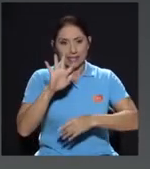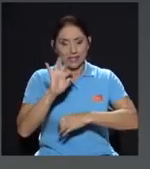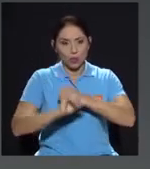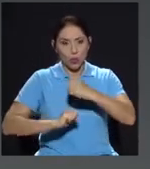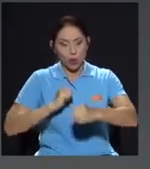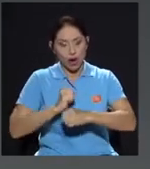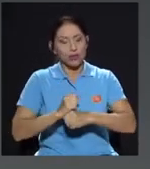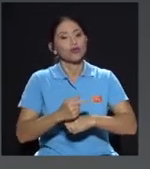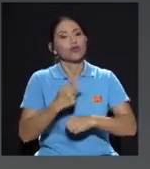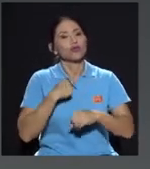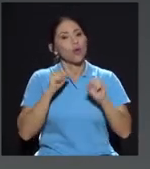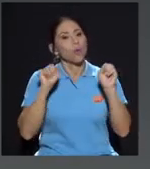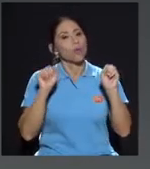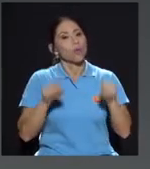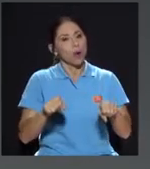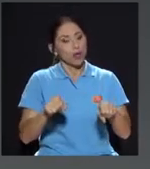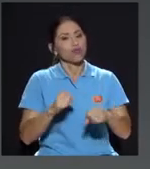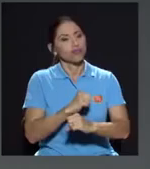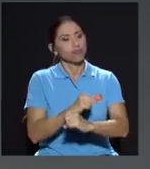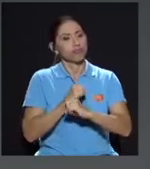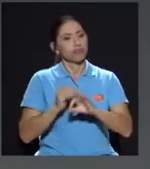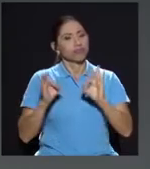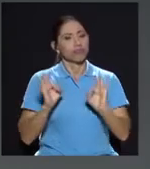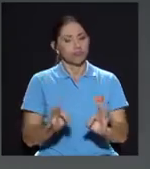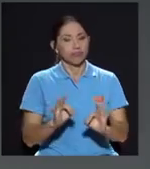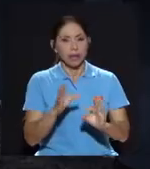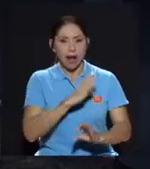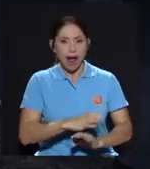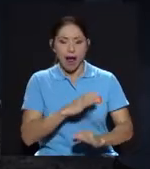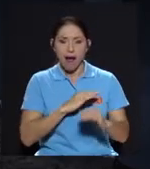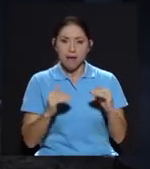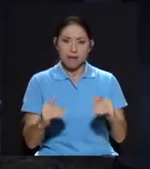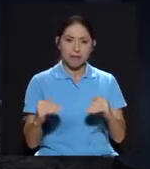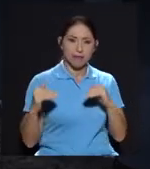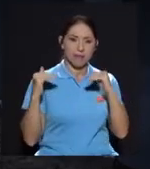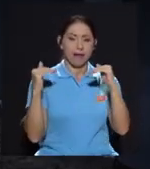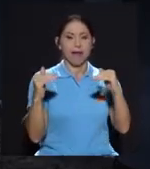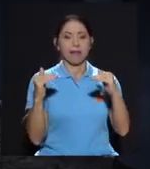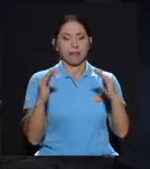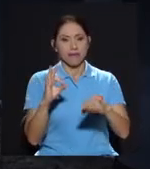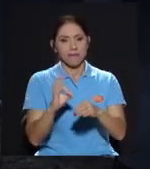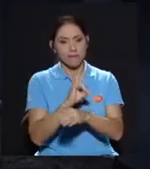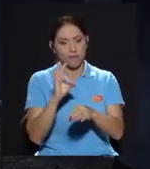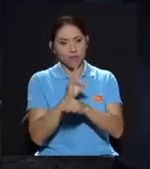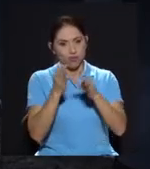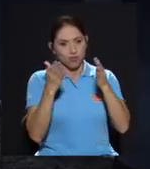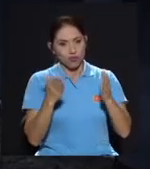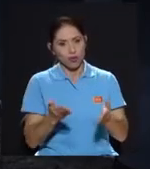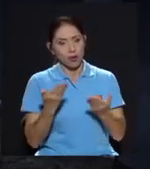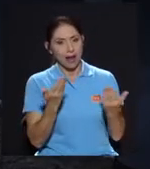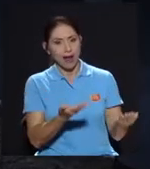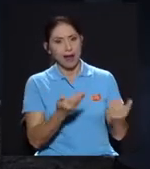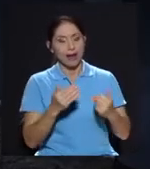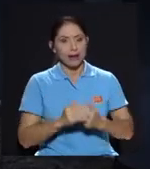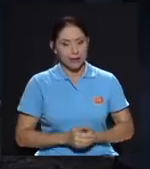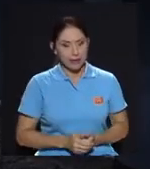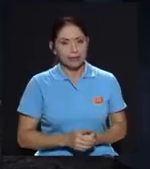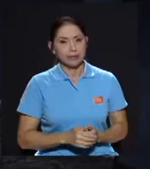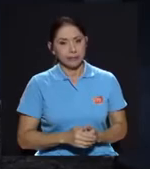poner la mano en el fuego de la enorme calidad de funcionaria que es